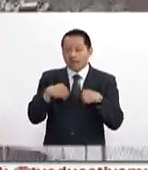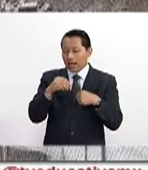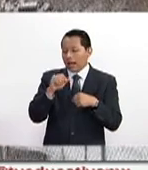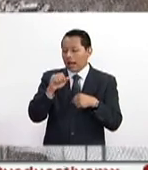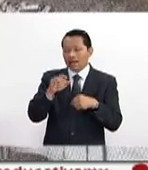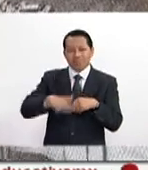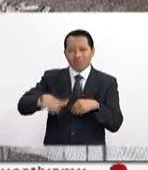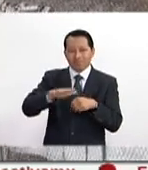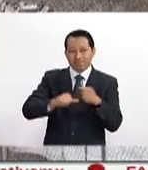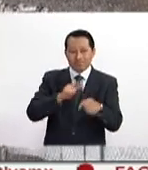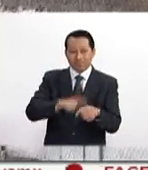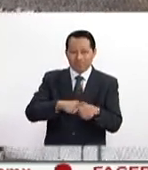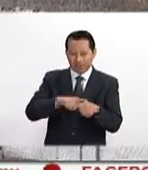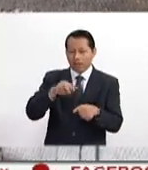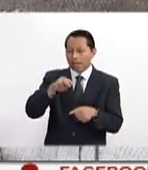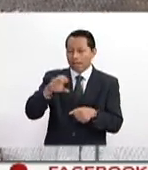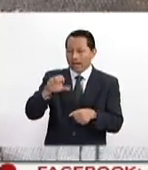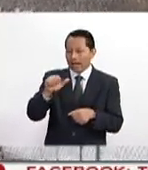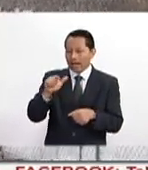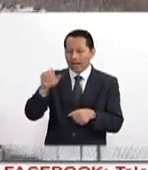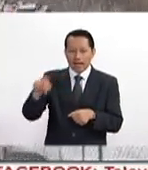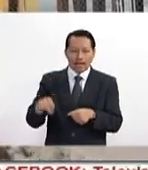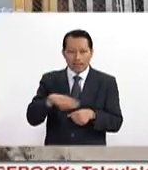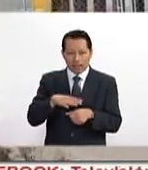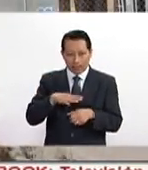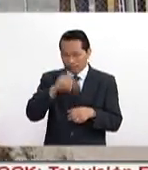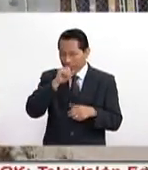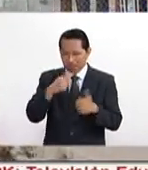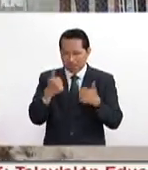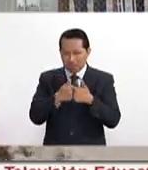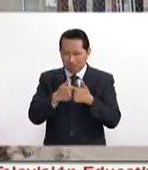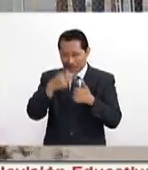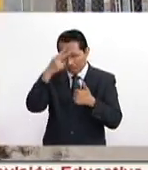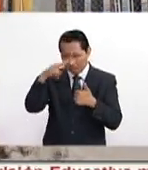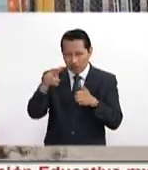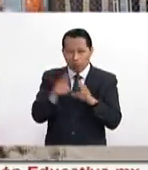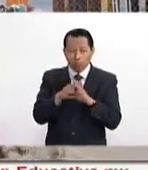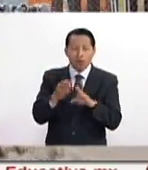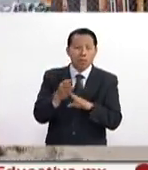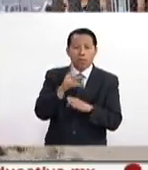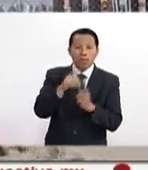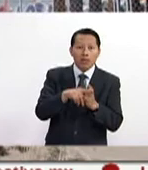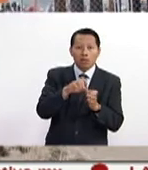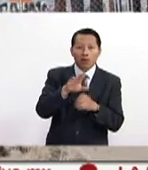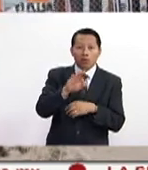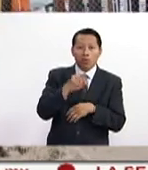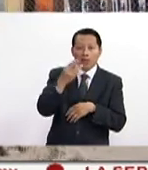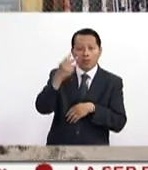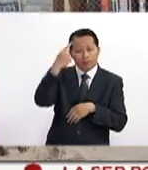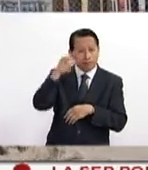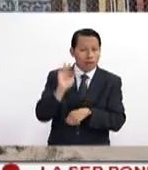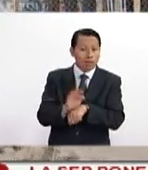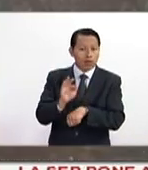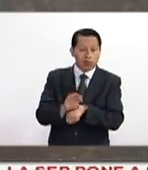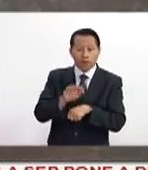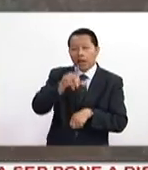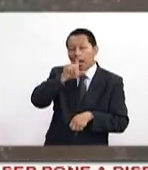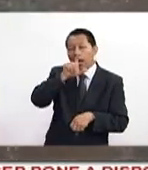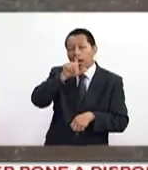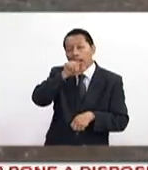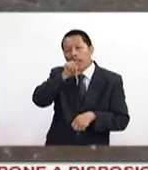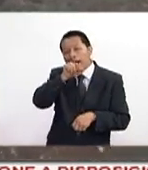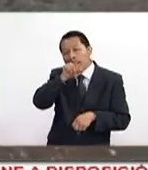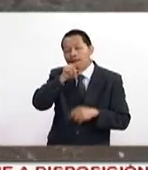Ana, al sureste de McAllen, en una zona en la frontera con México, designada desde 1943 para la protección de aves